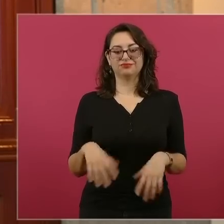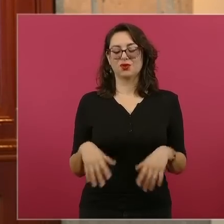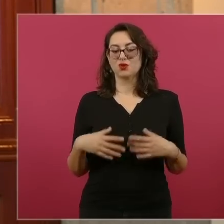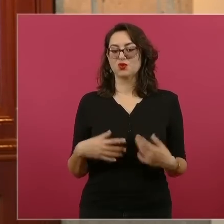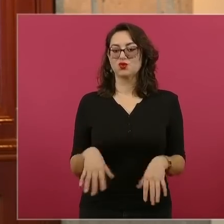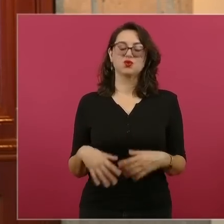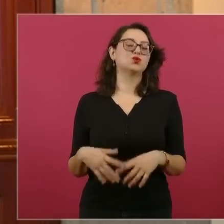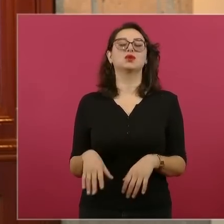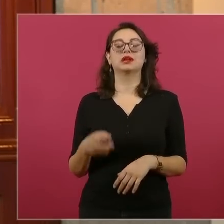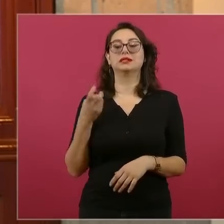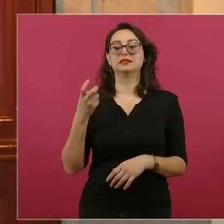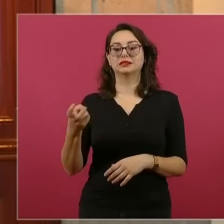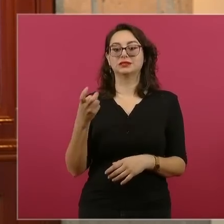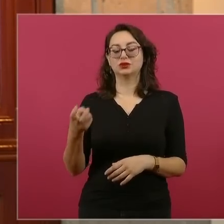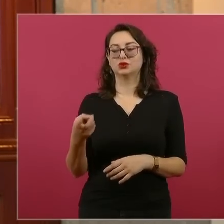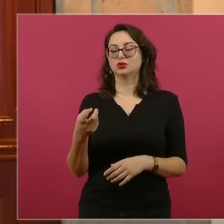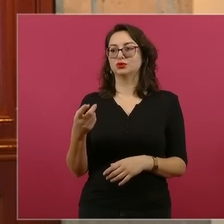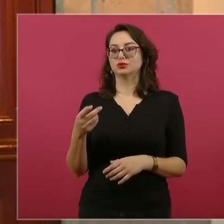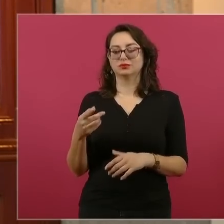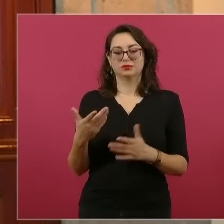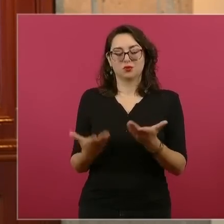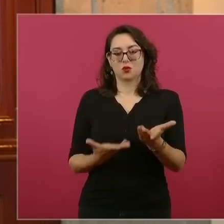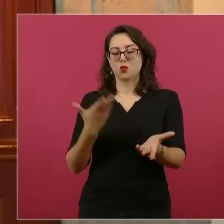esto lo deberían de enseñar